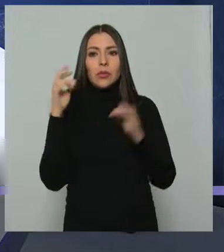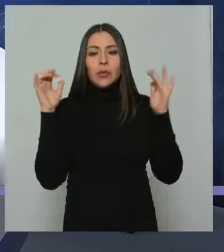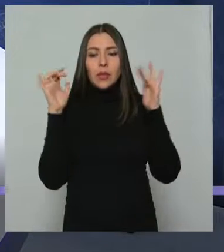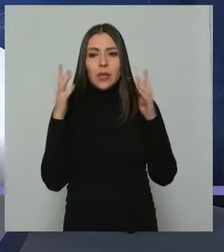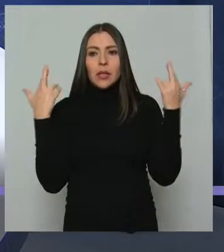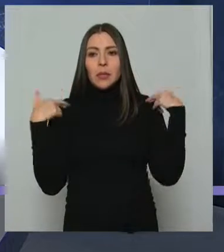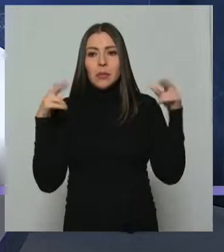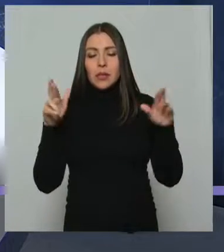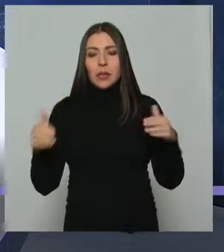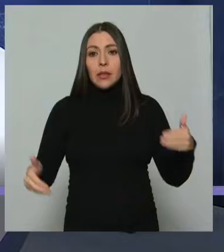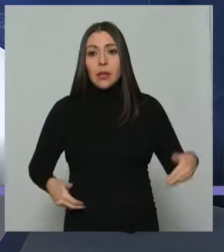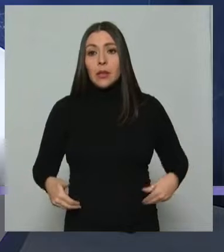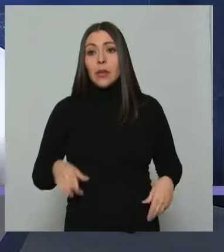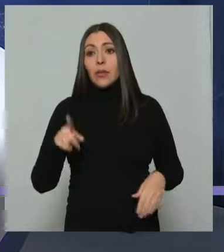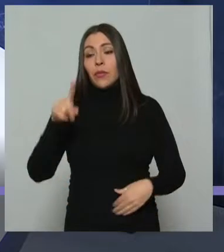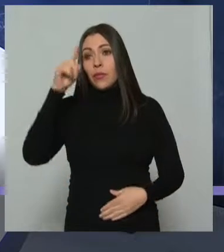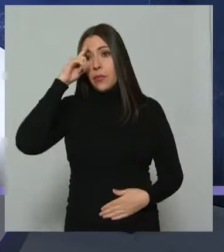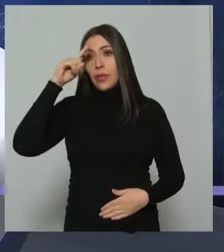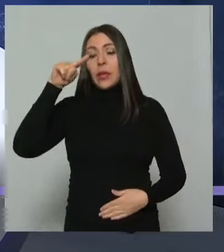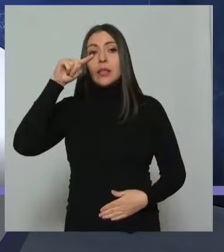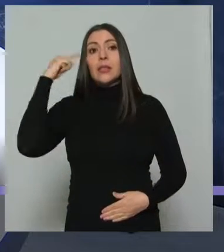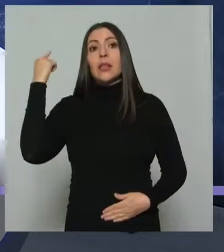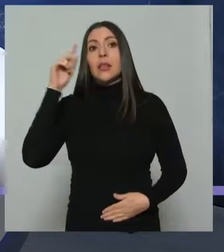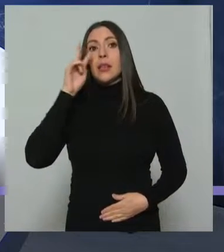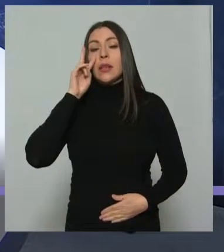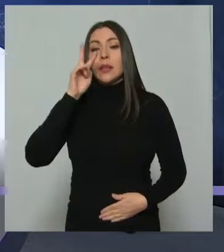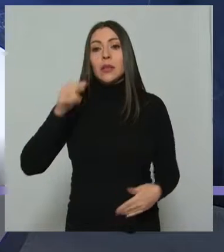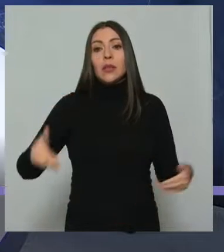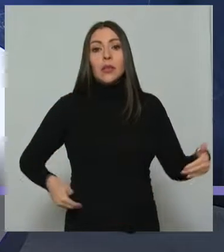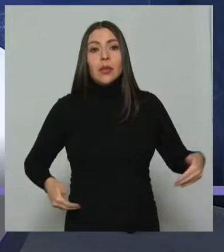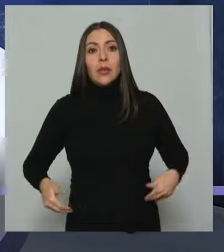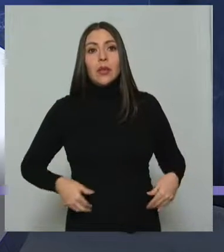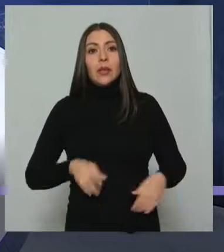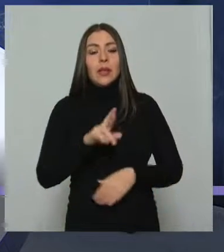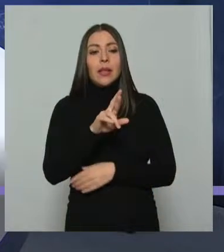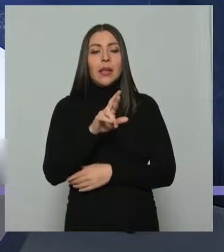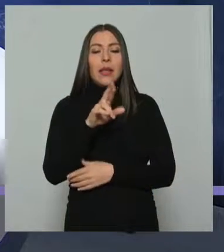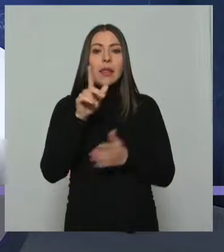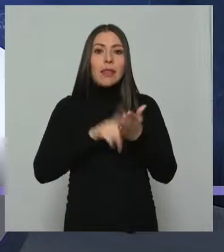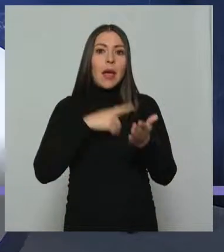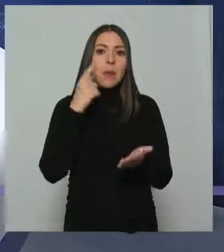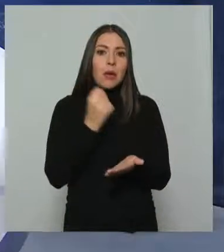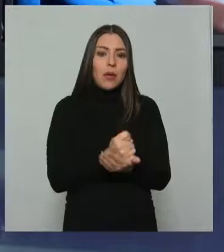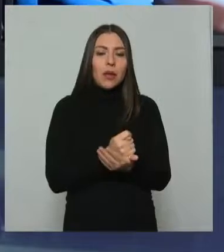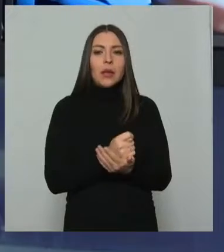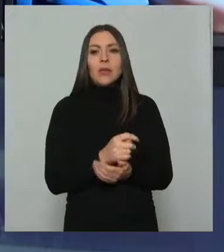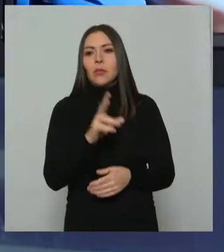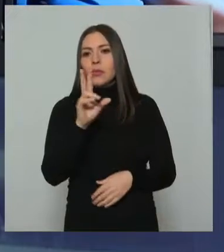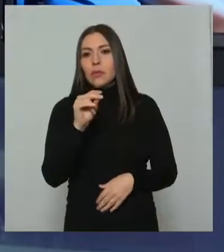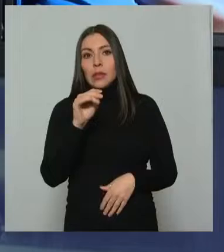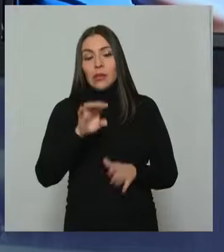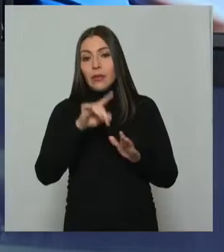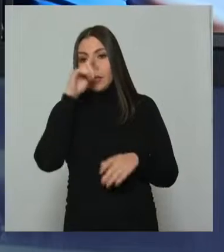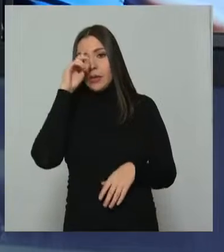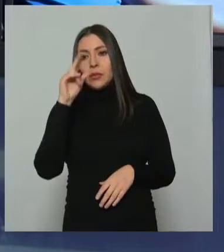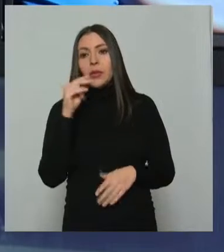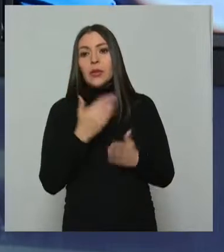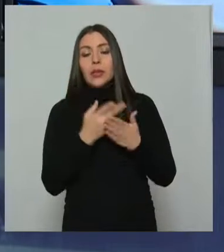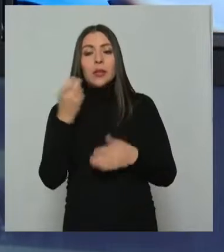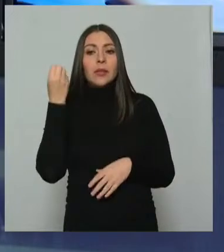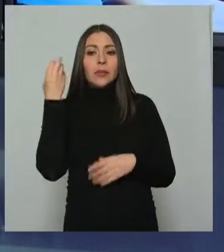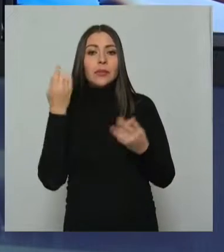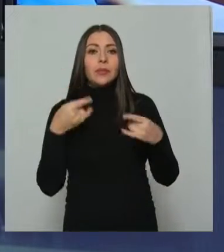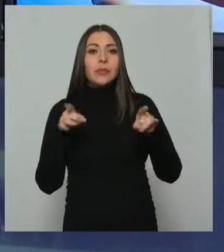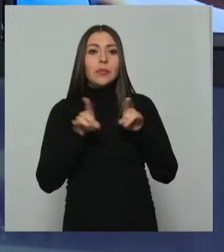No es fácil llegar a ver obras de Reynosa, Tamaulipas, por ejemplo. Cerramos justamente el evento con